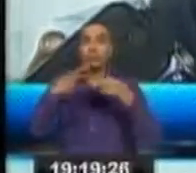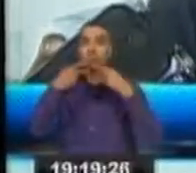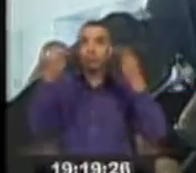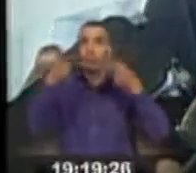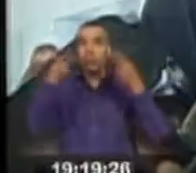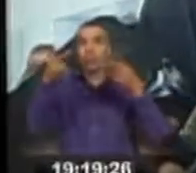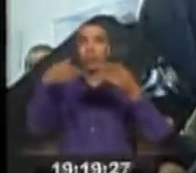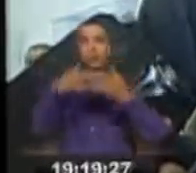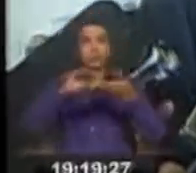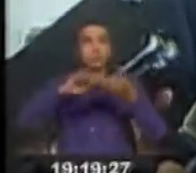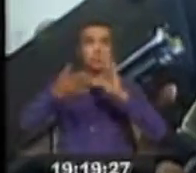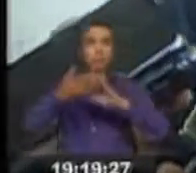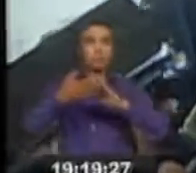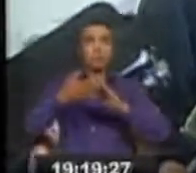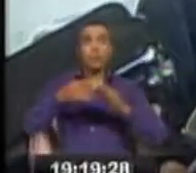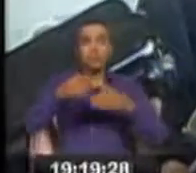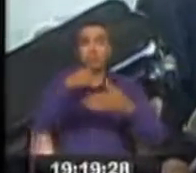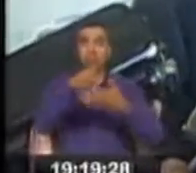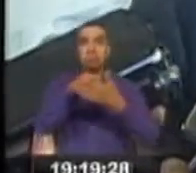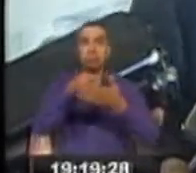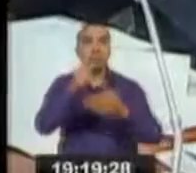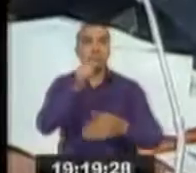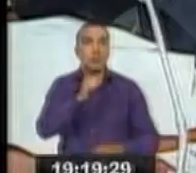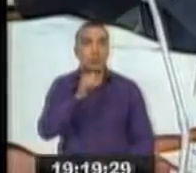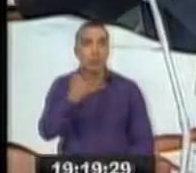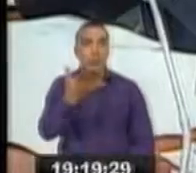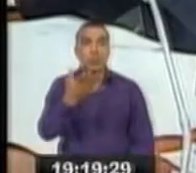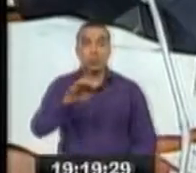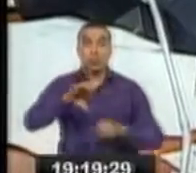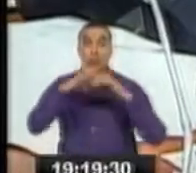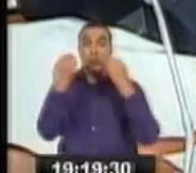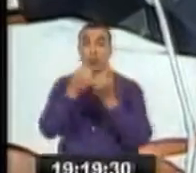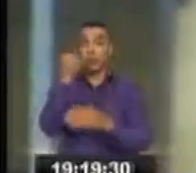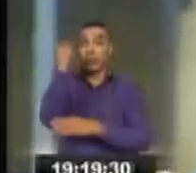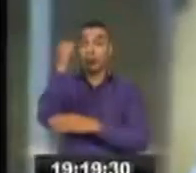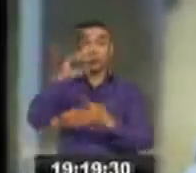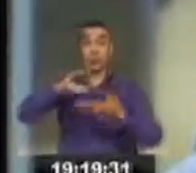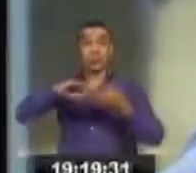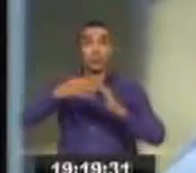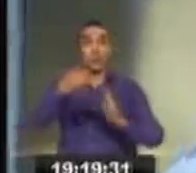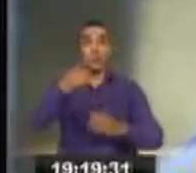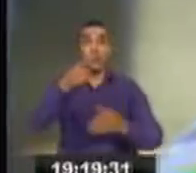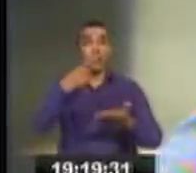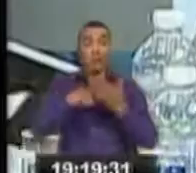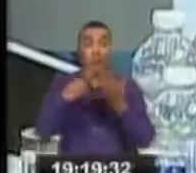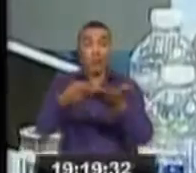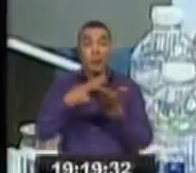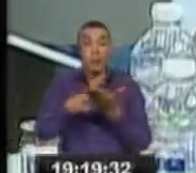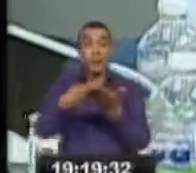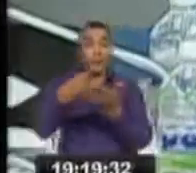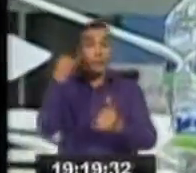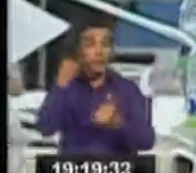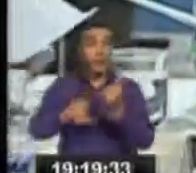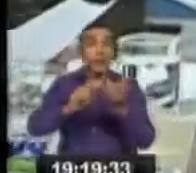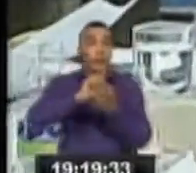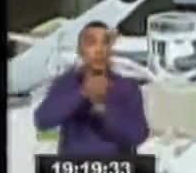públicos, comunitarios y medios privados. En la Comisión de Derechos Colectivos esperan que el debate final que dé paso a los